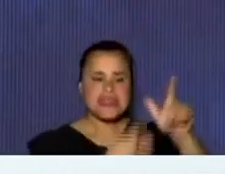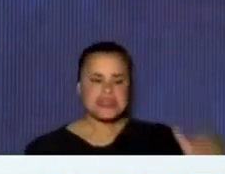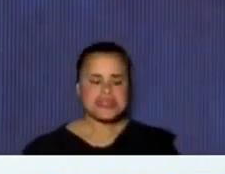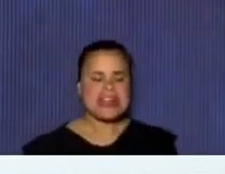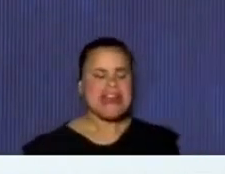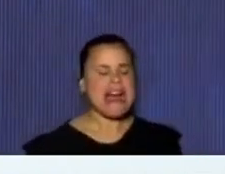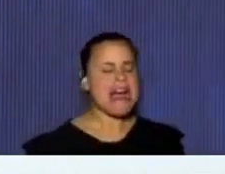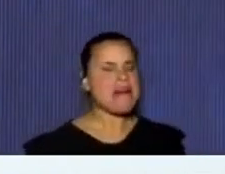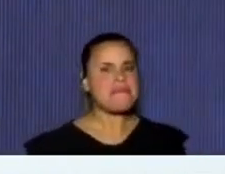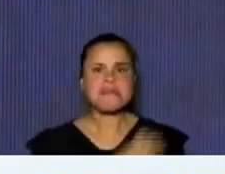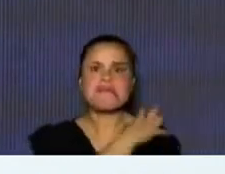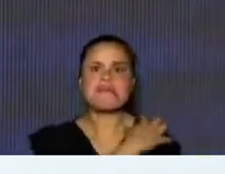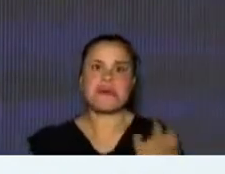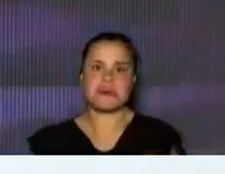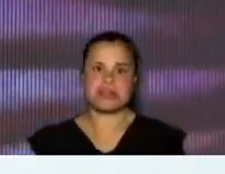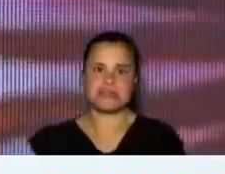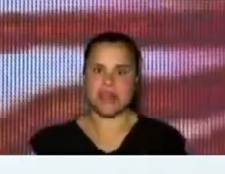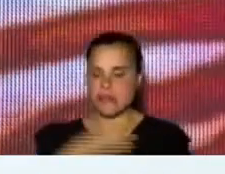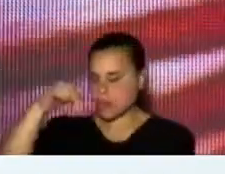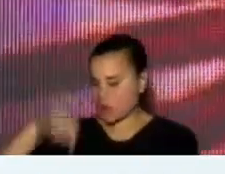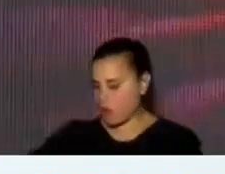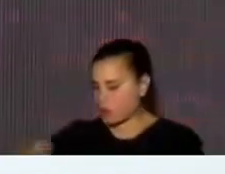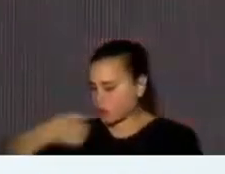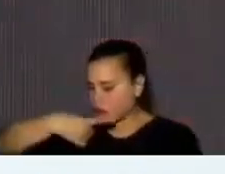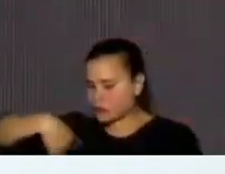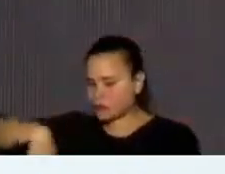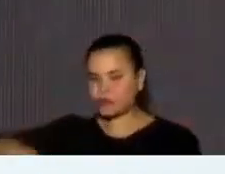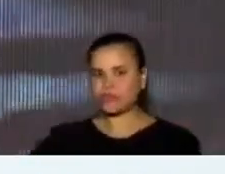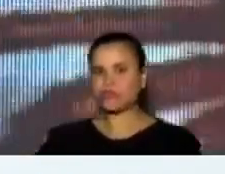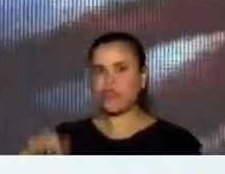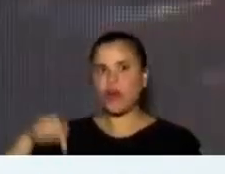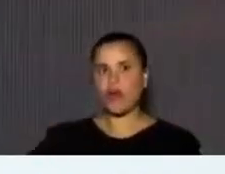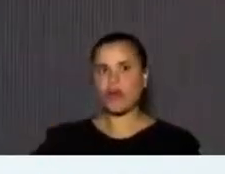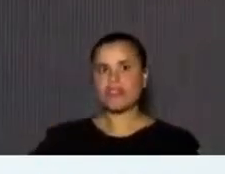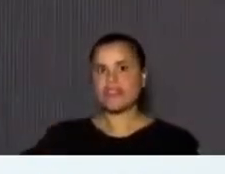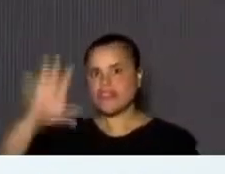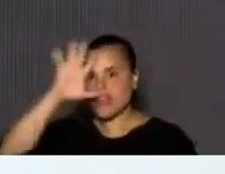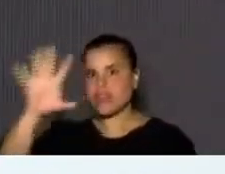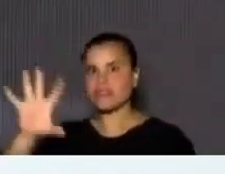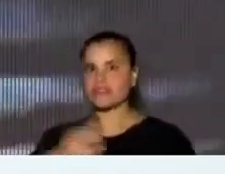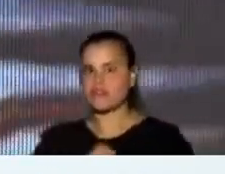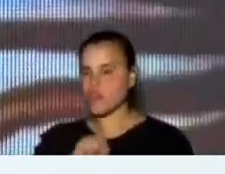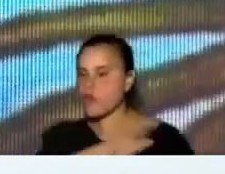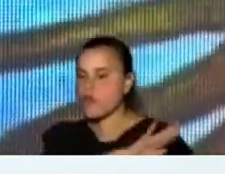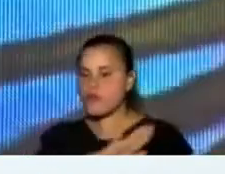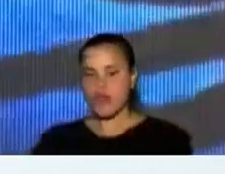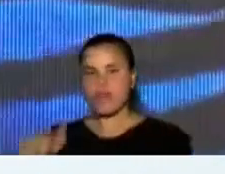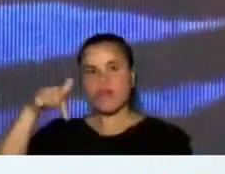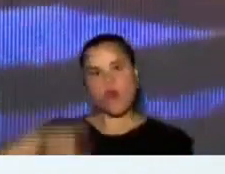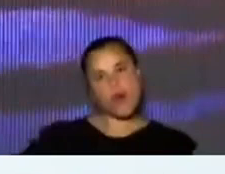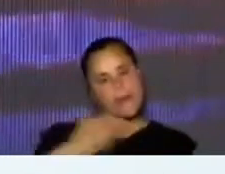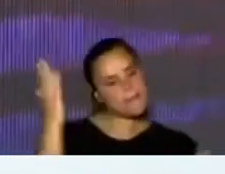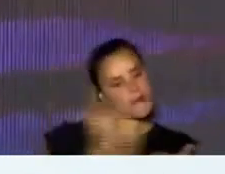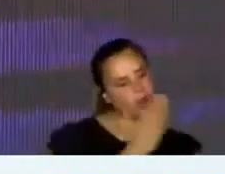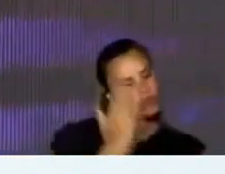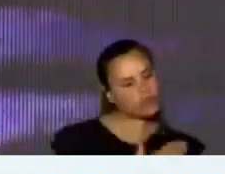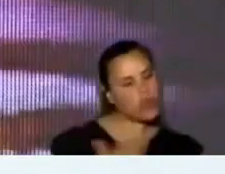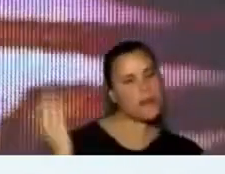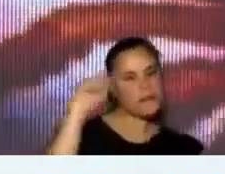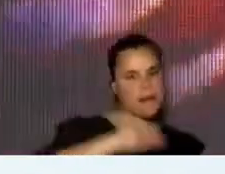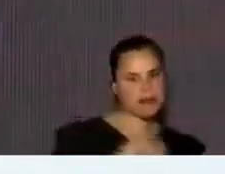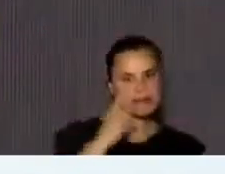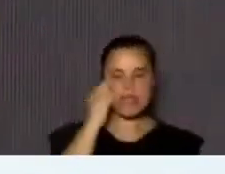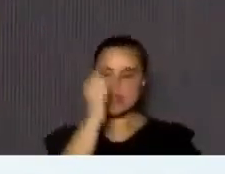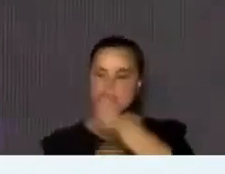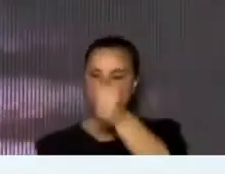en los momentos de cuando él era funcionario de ANSES, le sacó más de 3.000 pensiones a los discapacitados,